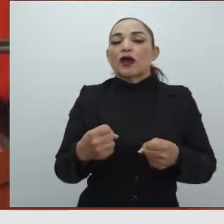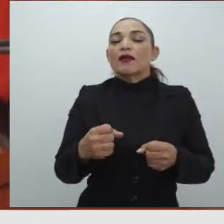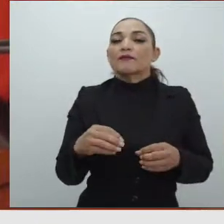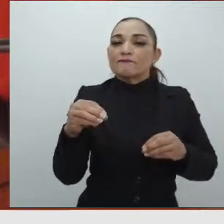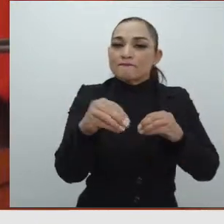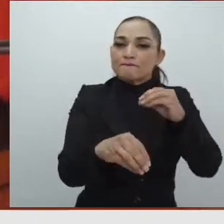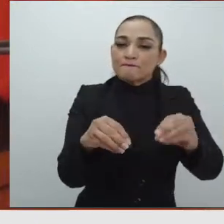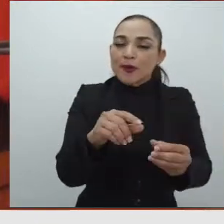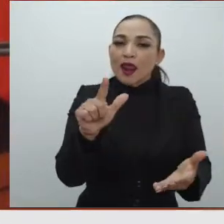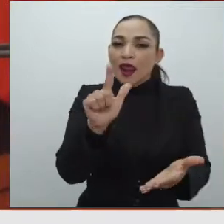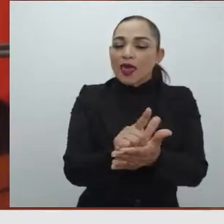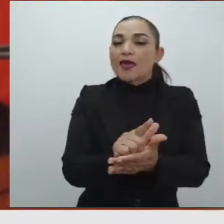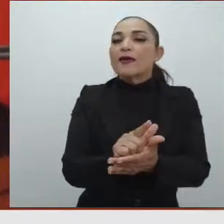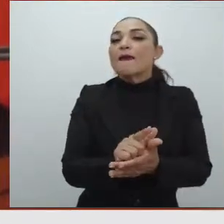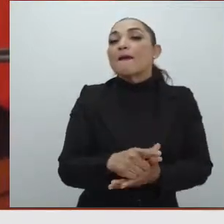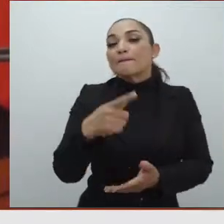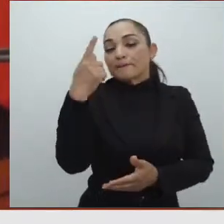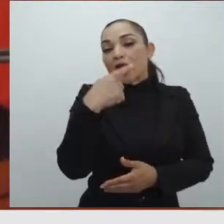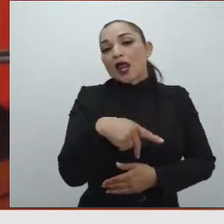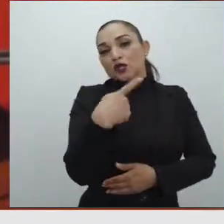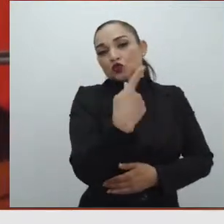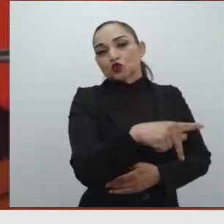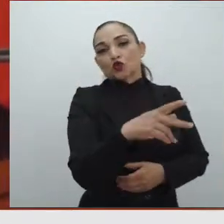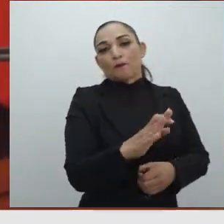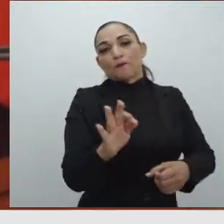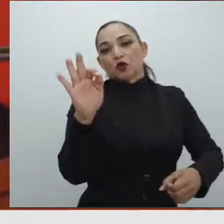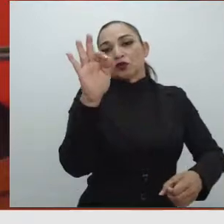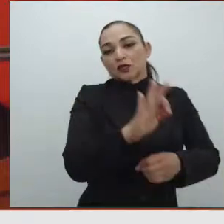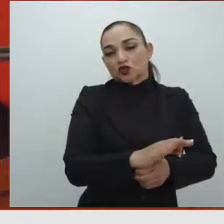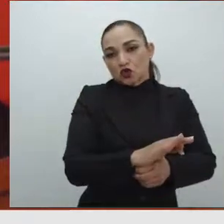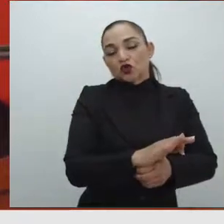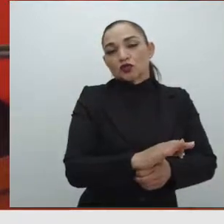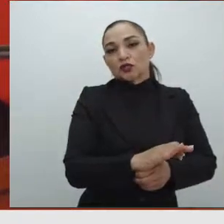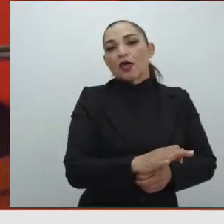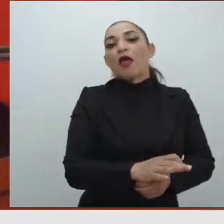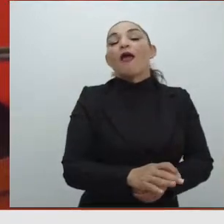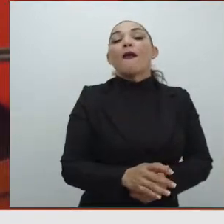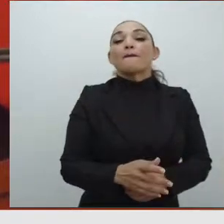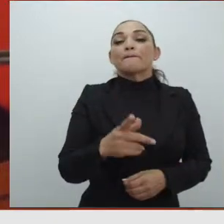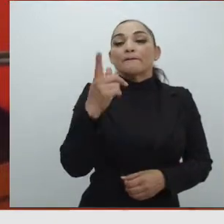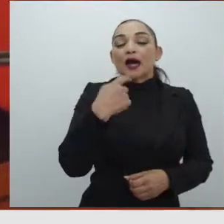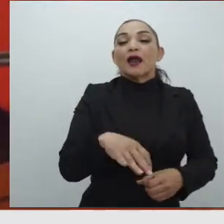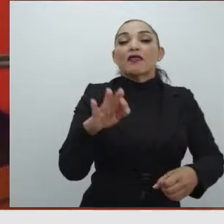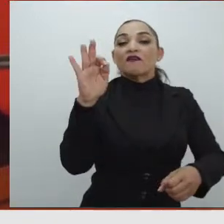de protección a los periodistas y defensores de los derechos humanos.